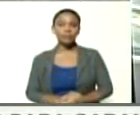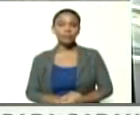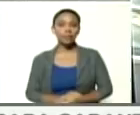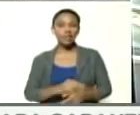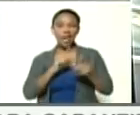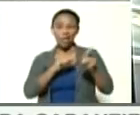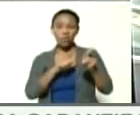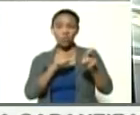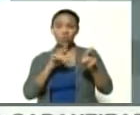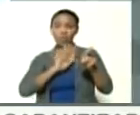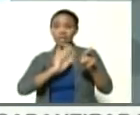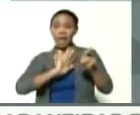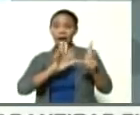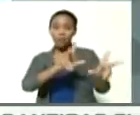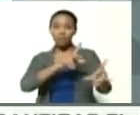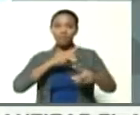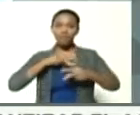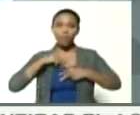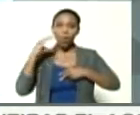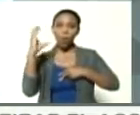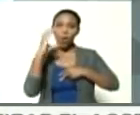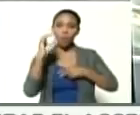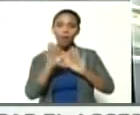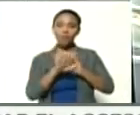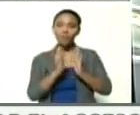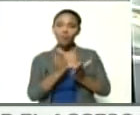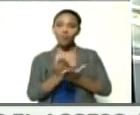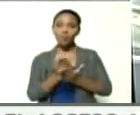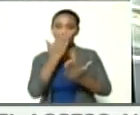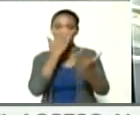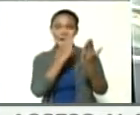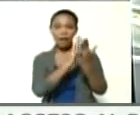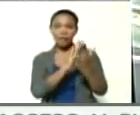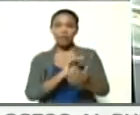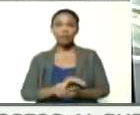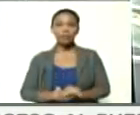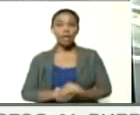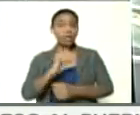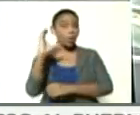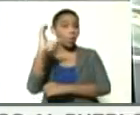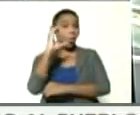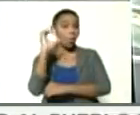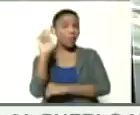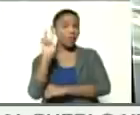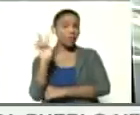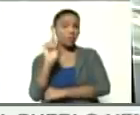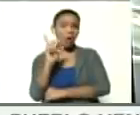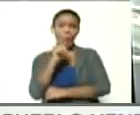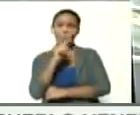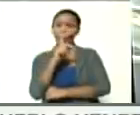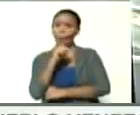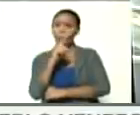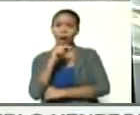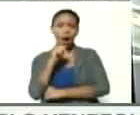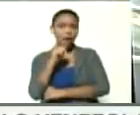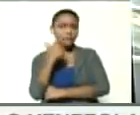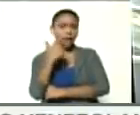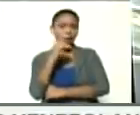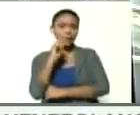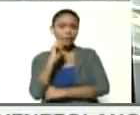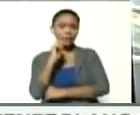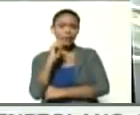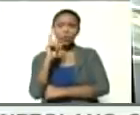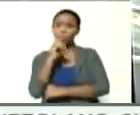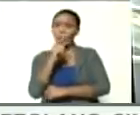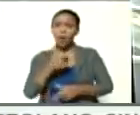Eso es así, aceptado en Colombia y en el mundo. En las fronteras de Colombia con Venezuela no hay Estado, no hay